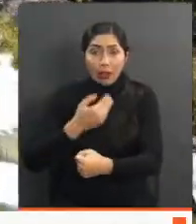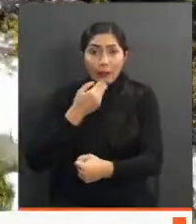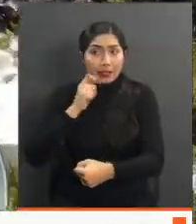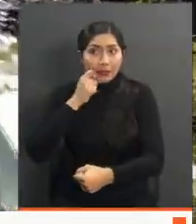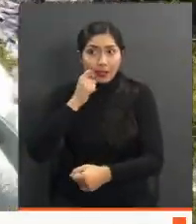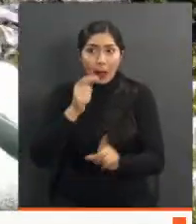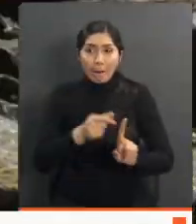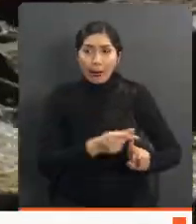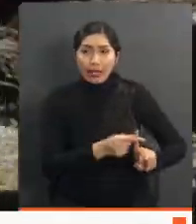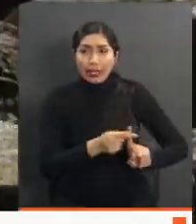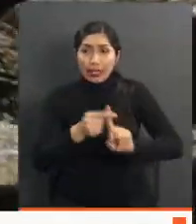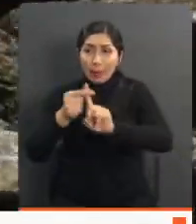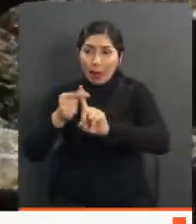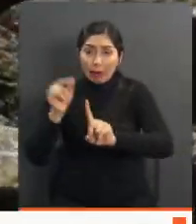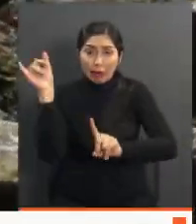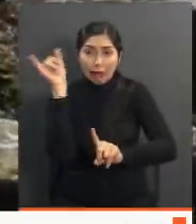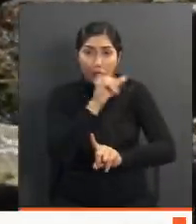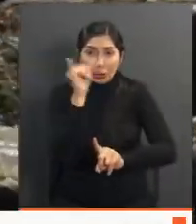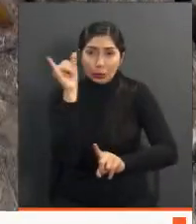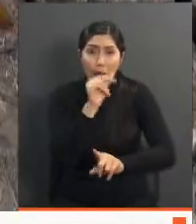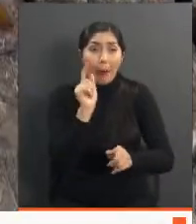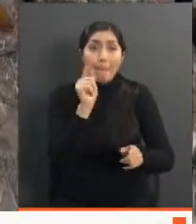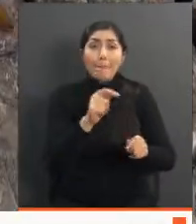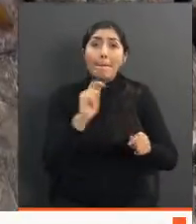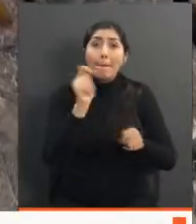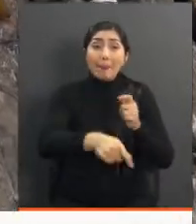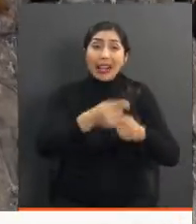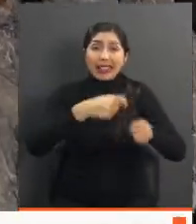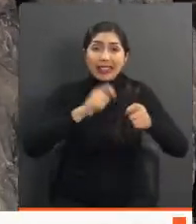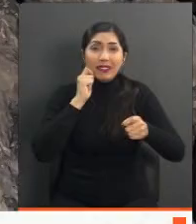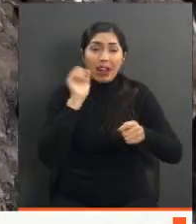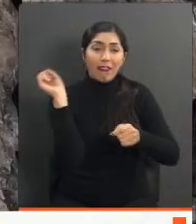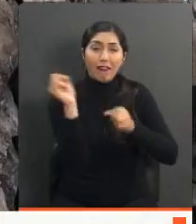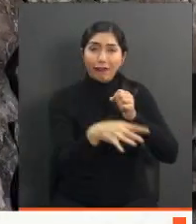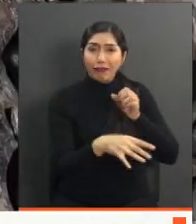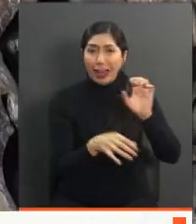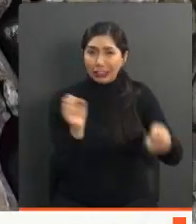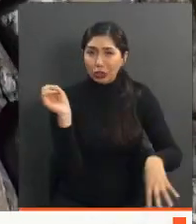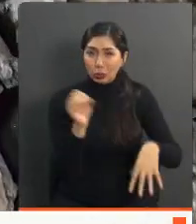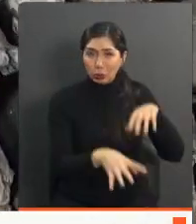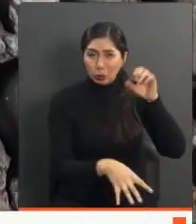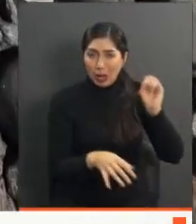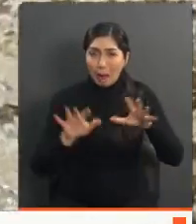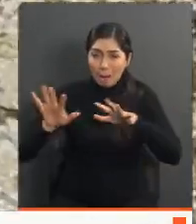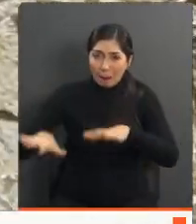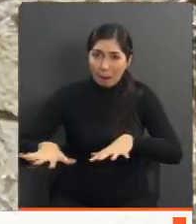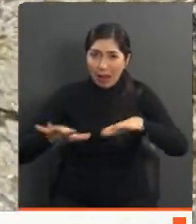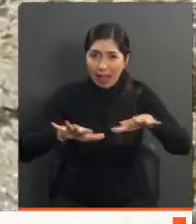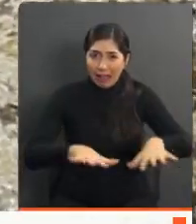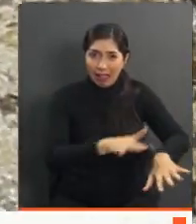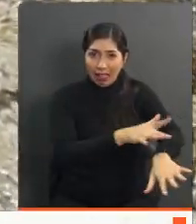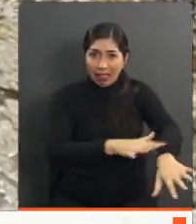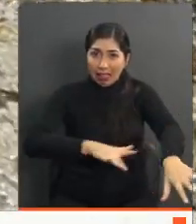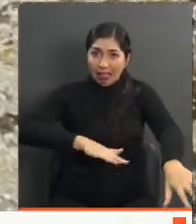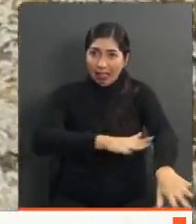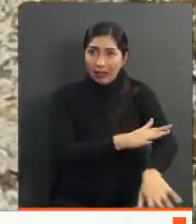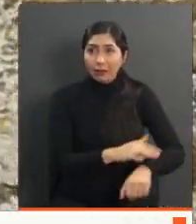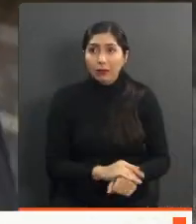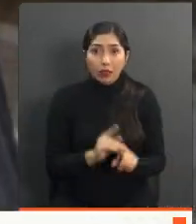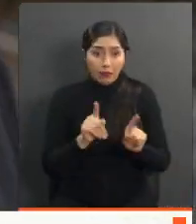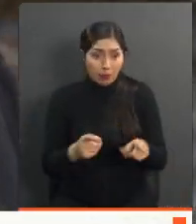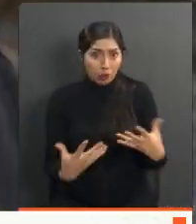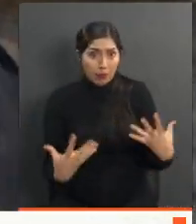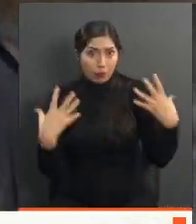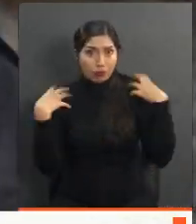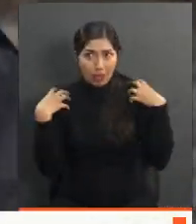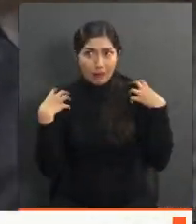fuentes de residuos de basura que contaminan costas y playas tenemos que hacernos cargo del pasivo que teníamos sobre todo por los residuos